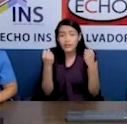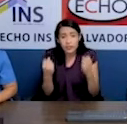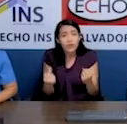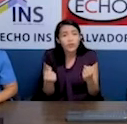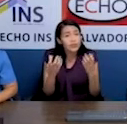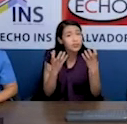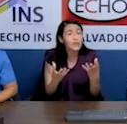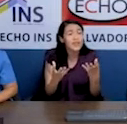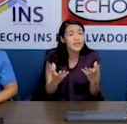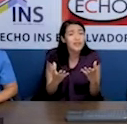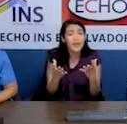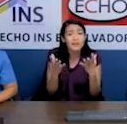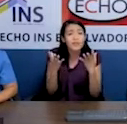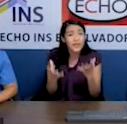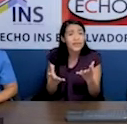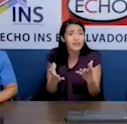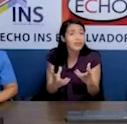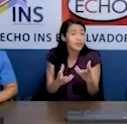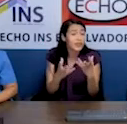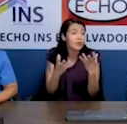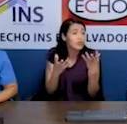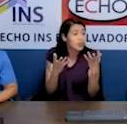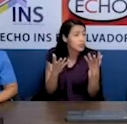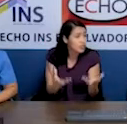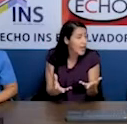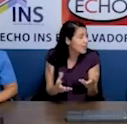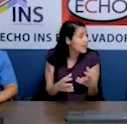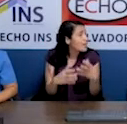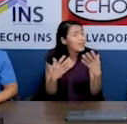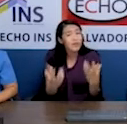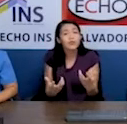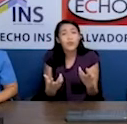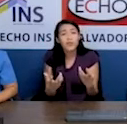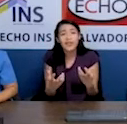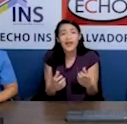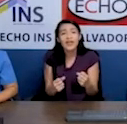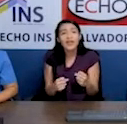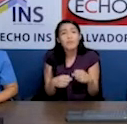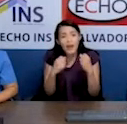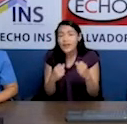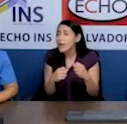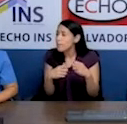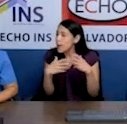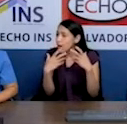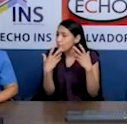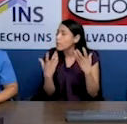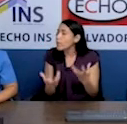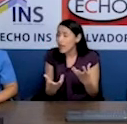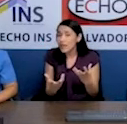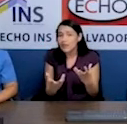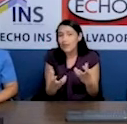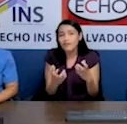una población o nuestro país, hay familias en donde la condición social y económica van